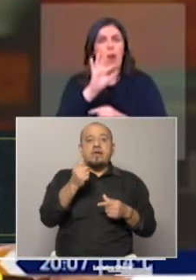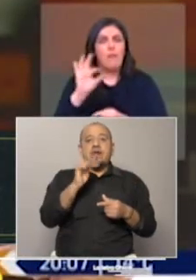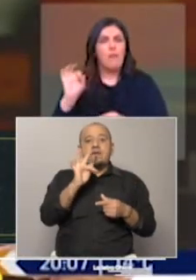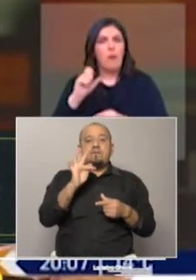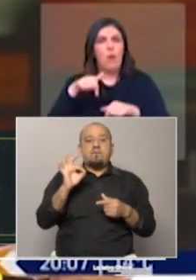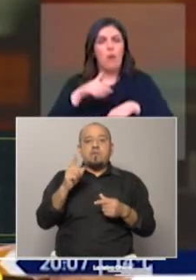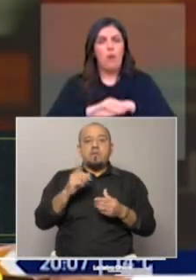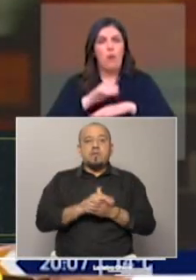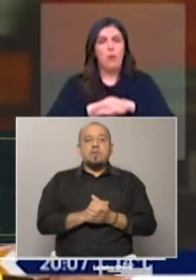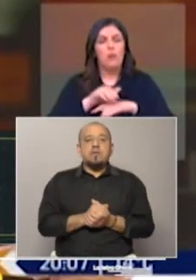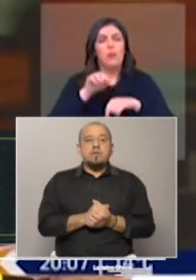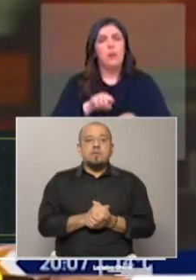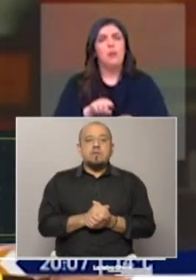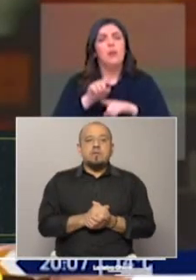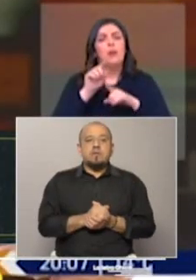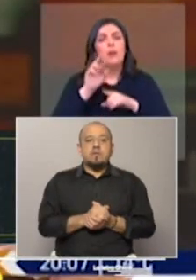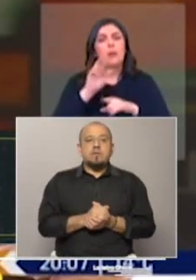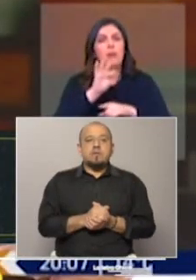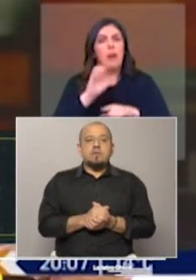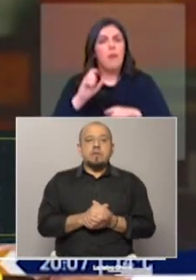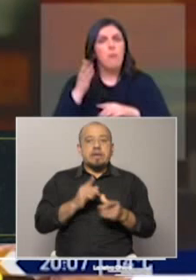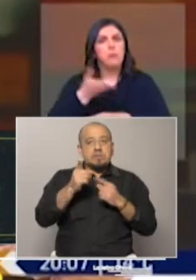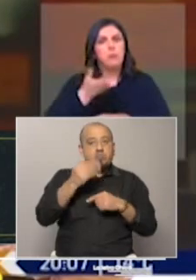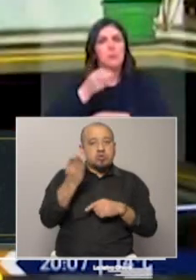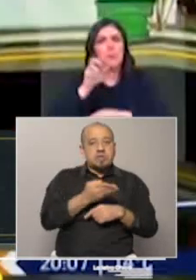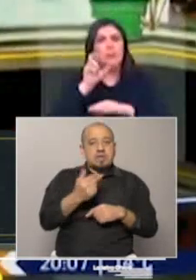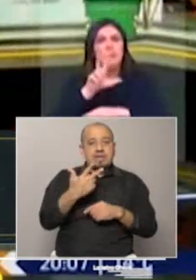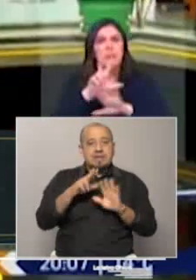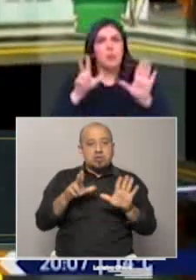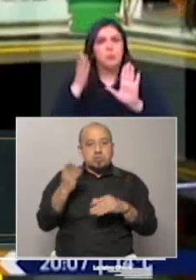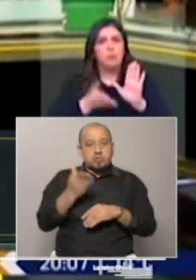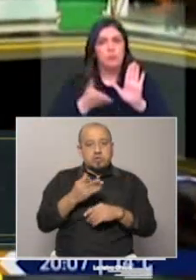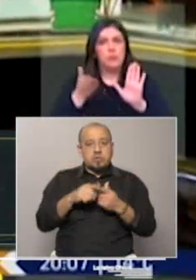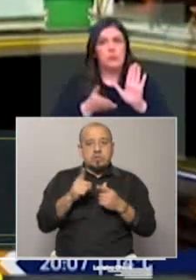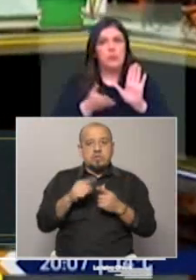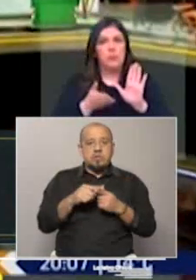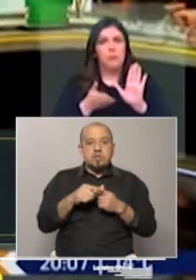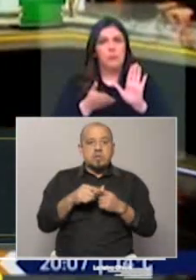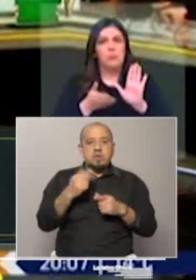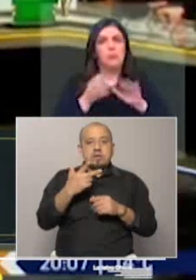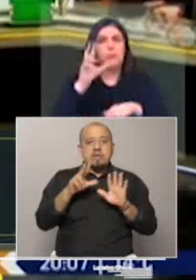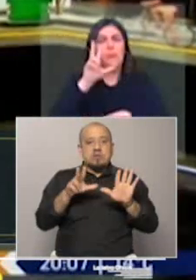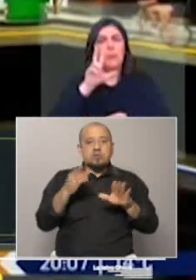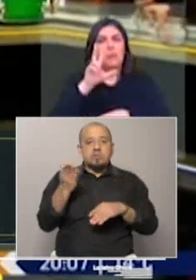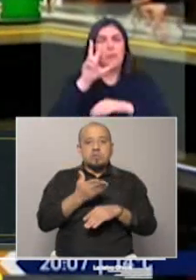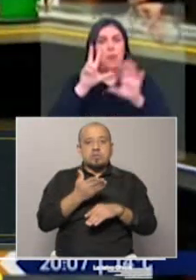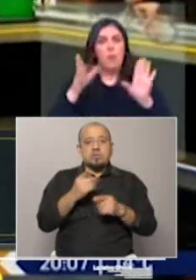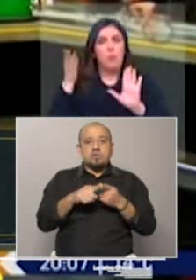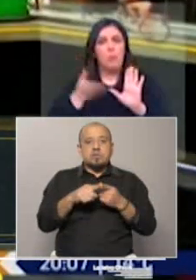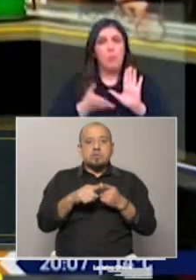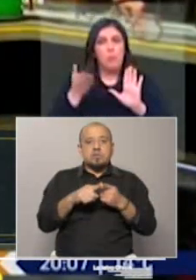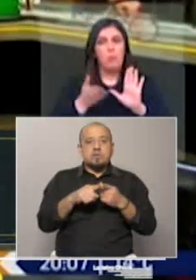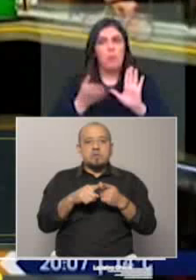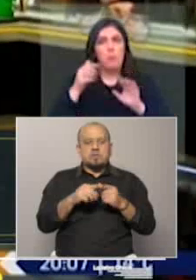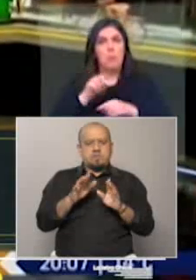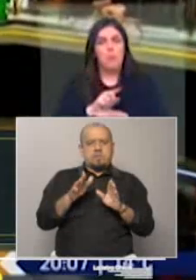momentos, porque ella estaba tomando un porcentaje del 38%. Sí, el 38% que,